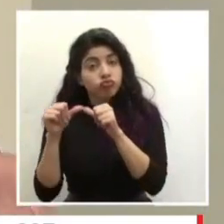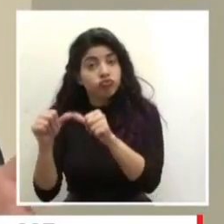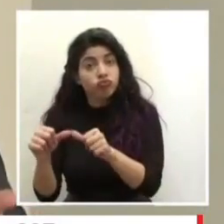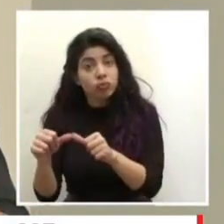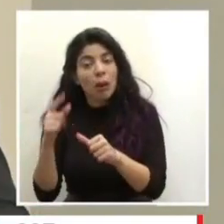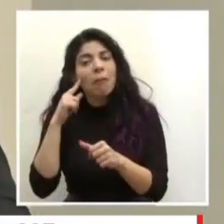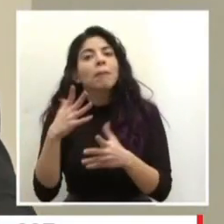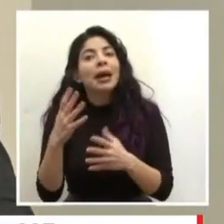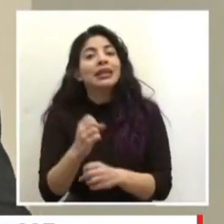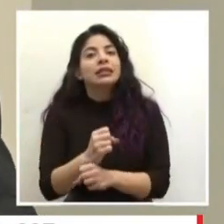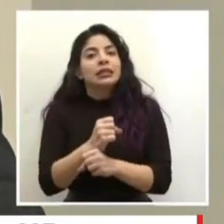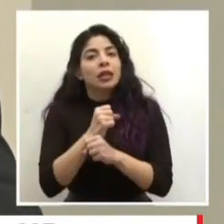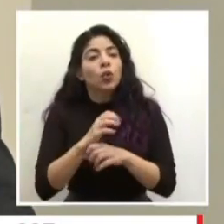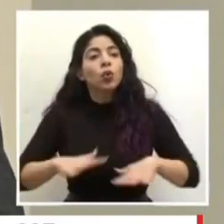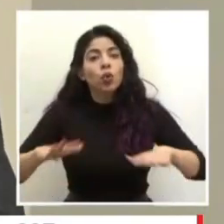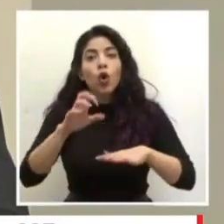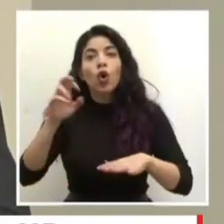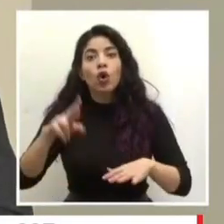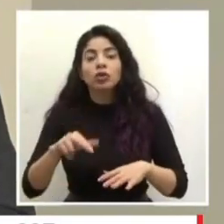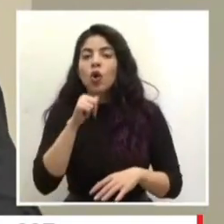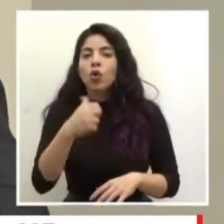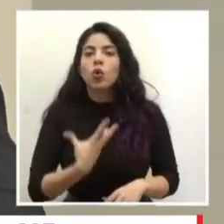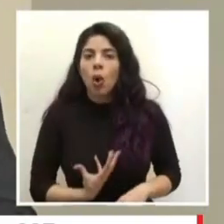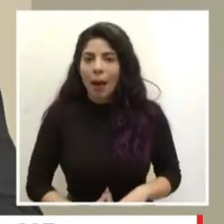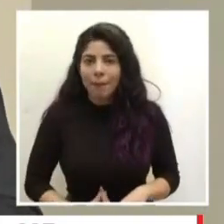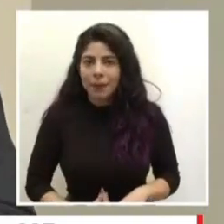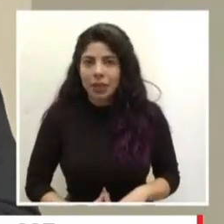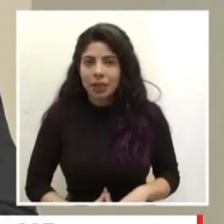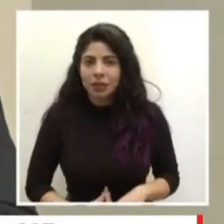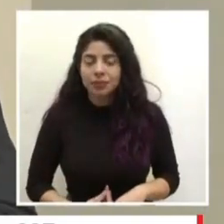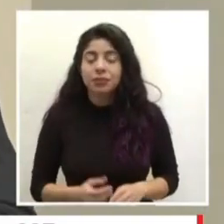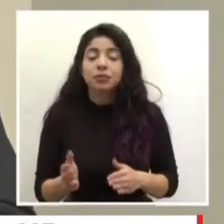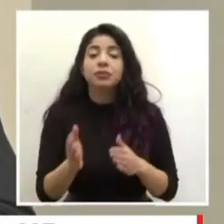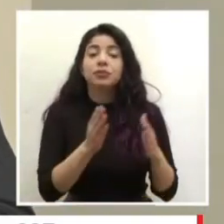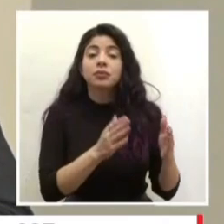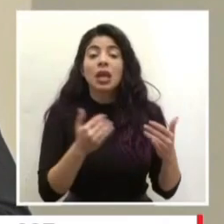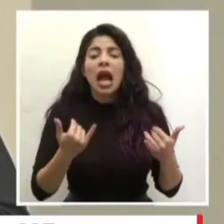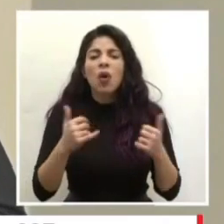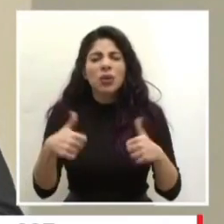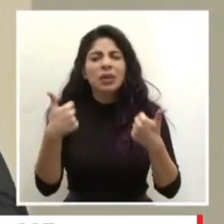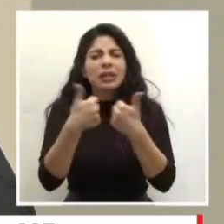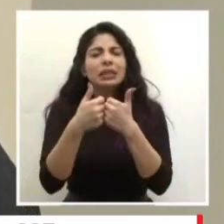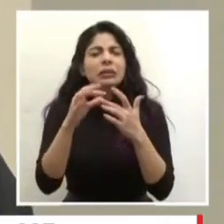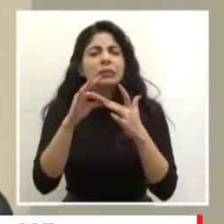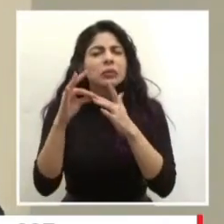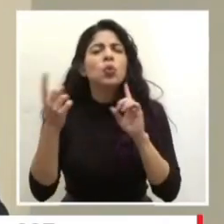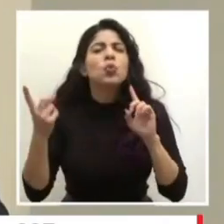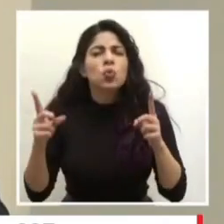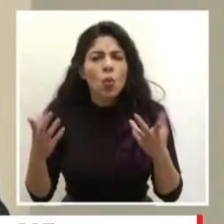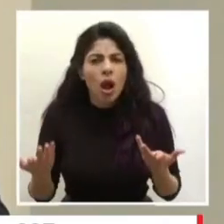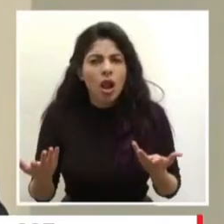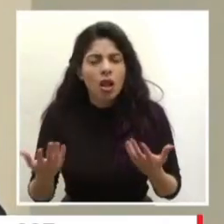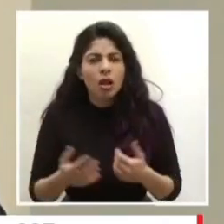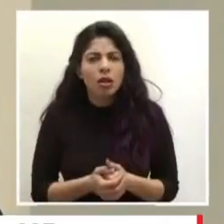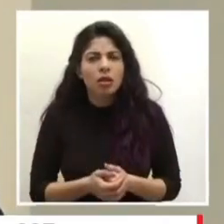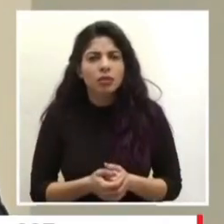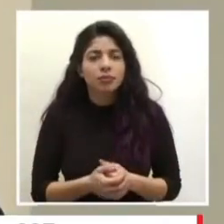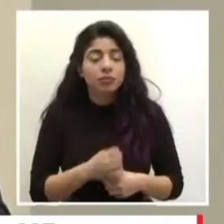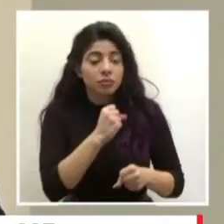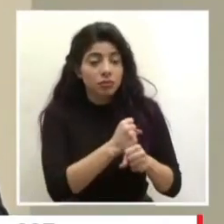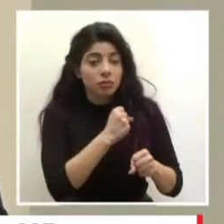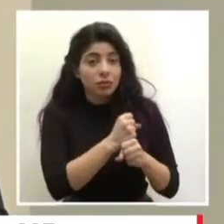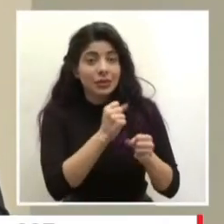para garantizar que en Costa Rica no haya hambre. Hoy, principales retos tienen que ver mantener todo el